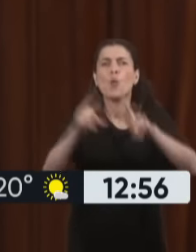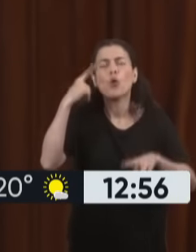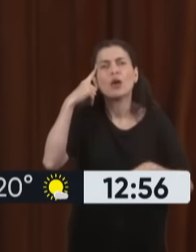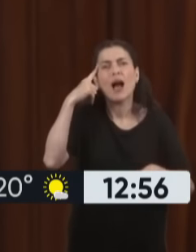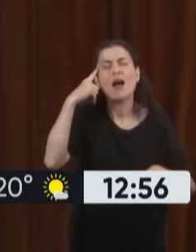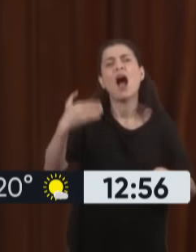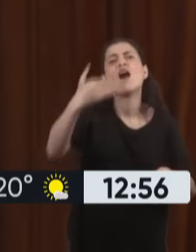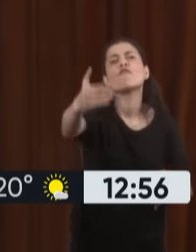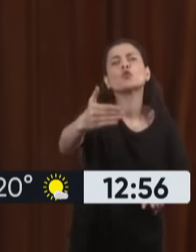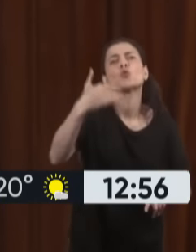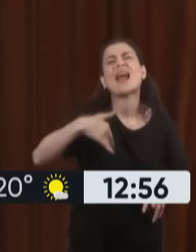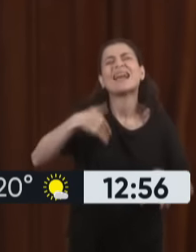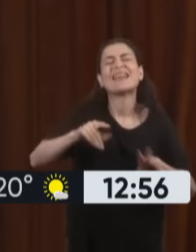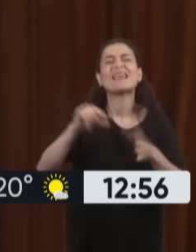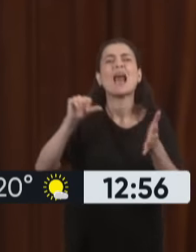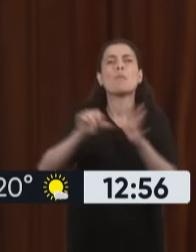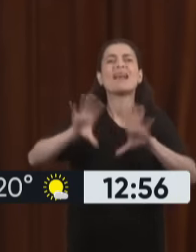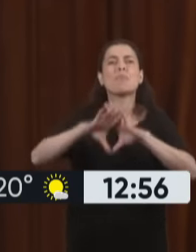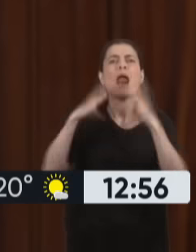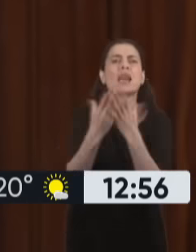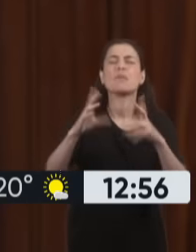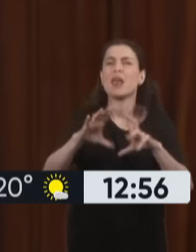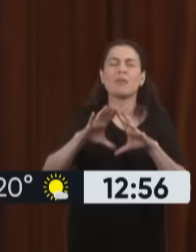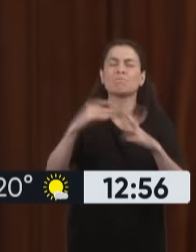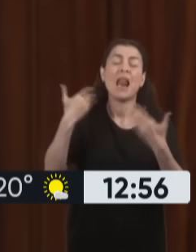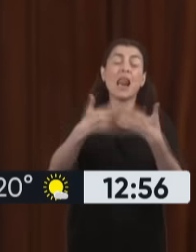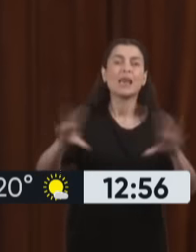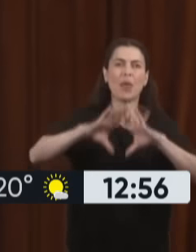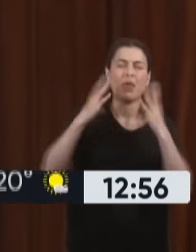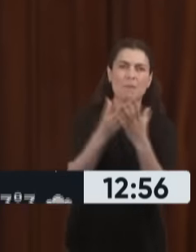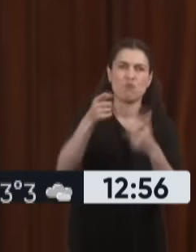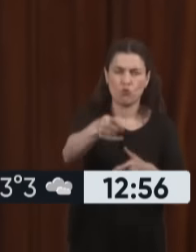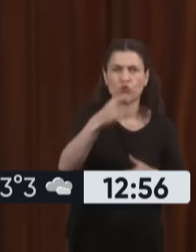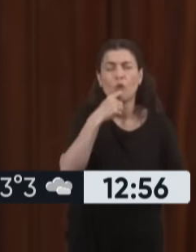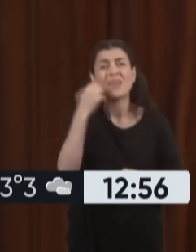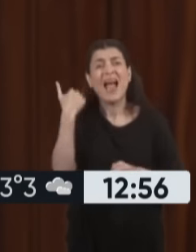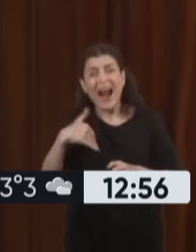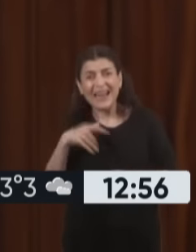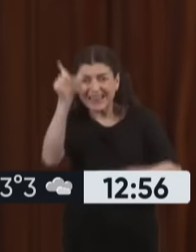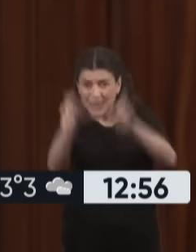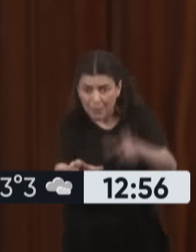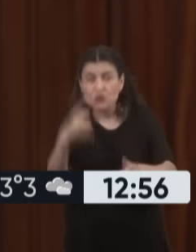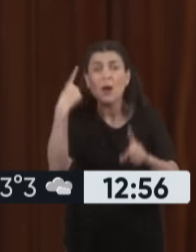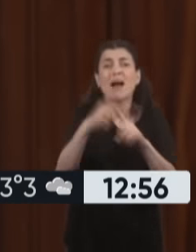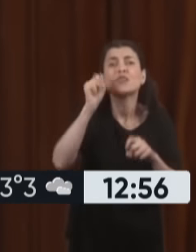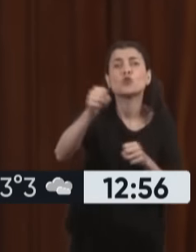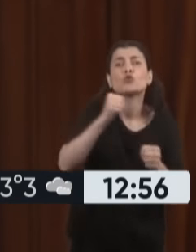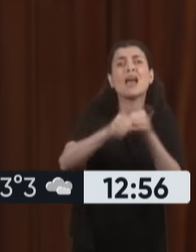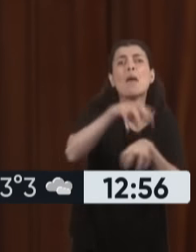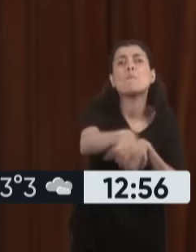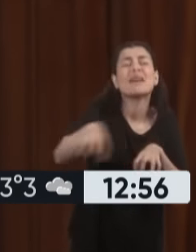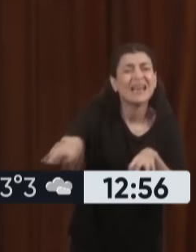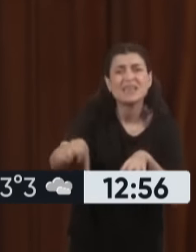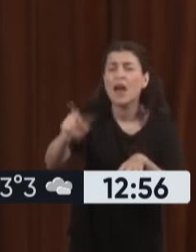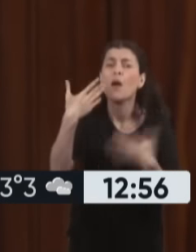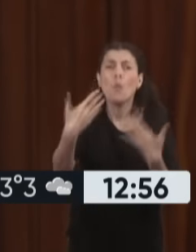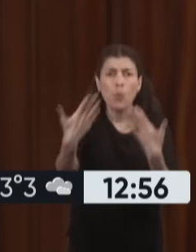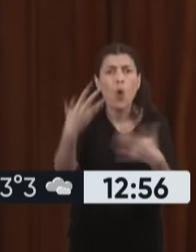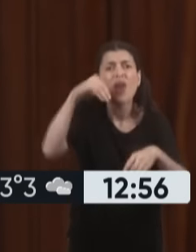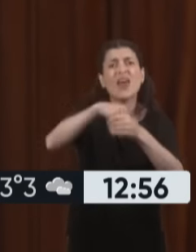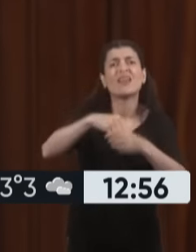más libre del mundo. Porque la Argentina, los argentinos y sus empresas tienen todo lo necesario para competir de igual a igual con los